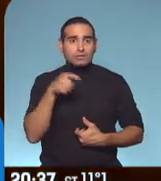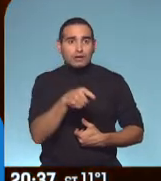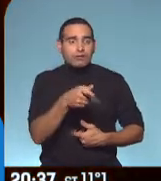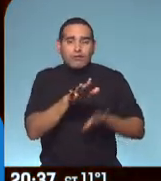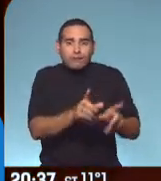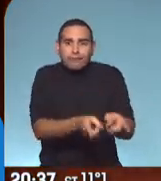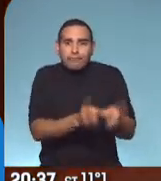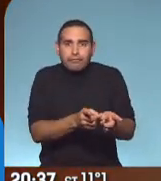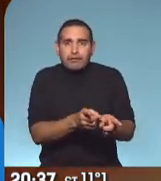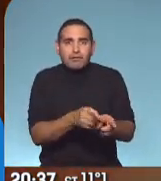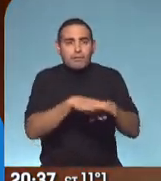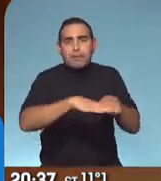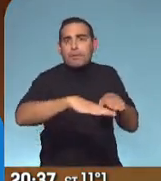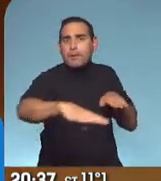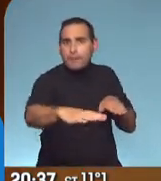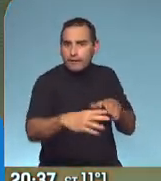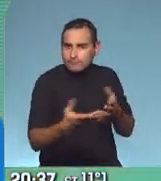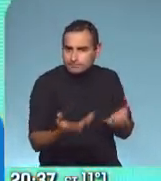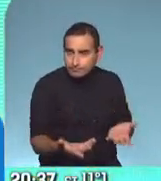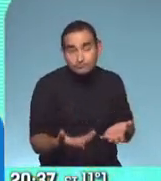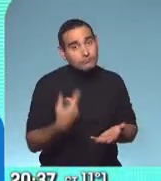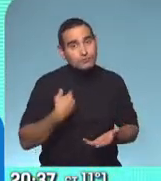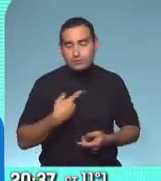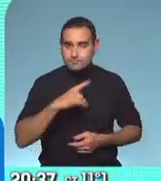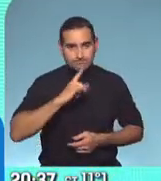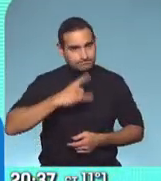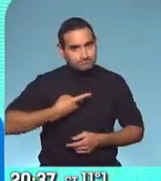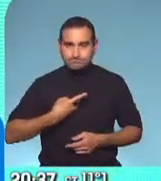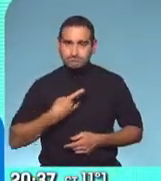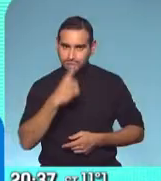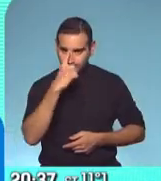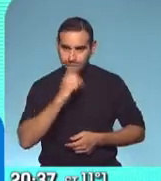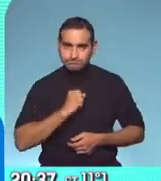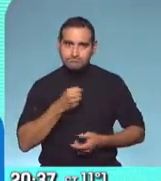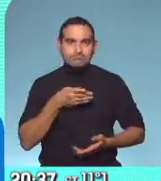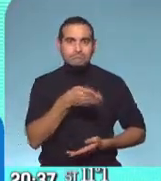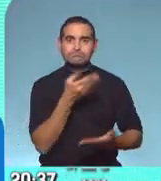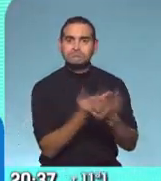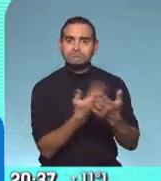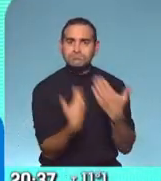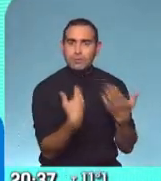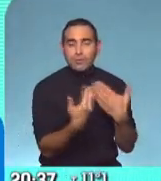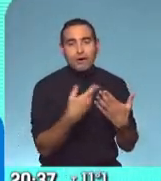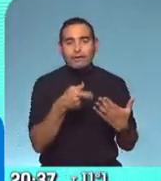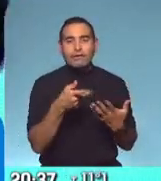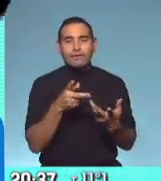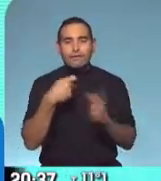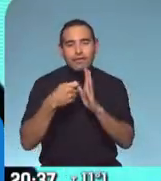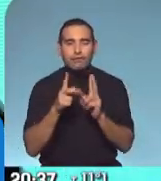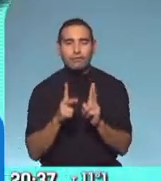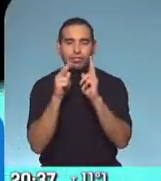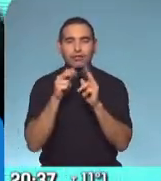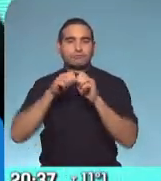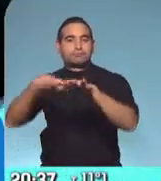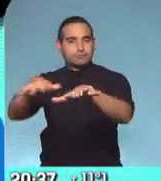sacaban. Estaban todas las ambulancias paradas, entonces me puse a hablar con ellos y la discusión la sacaron de contexto. Esta frase, que